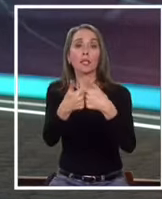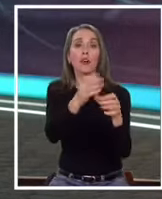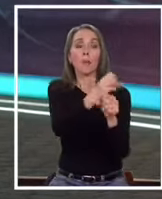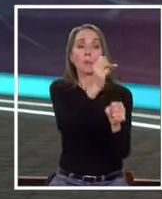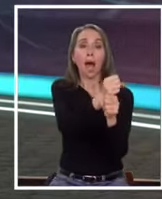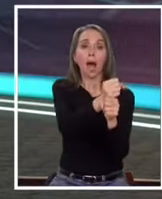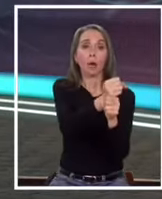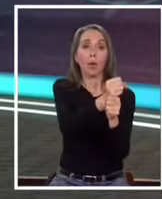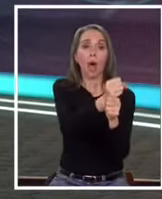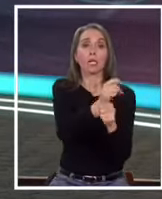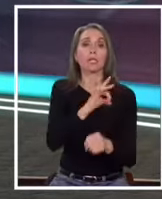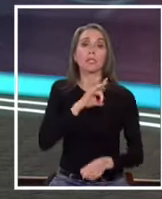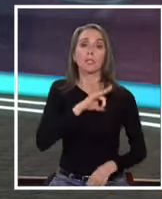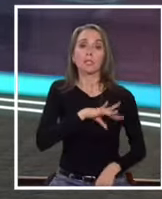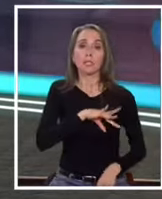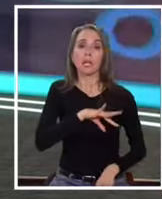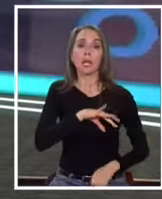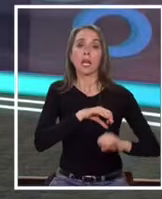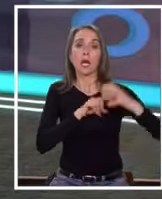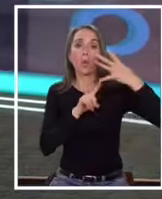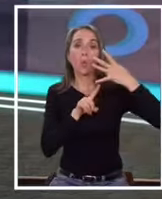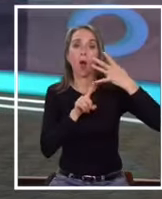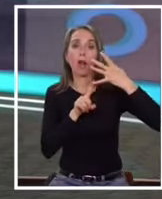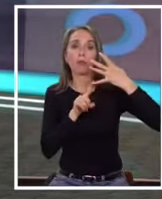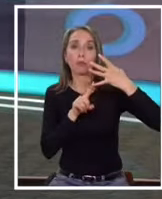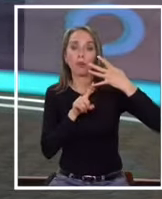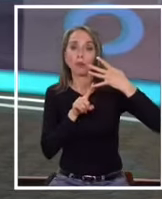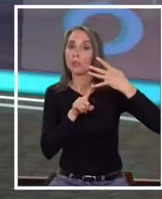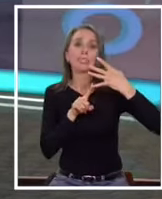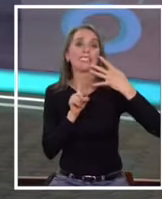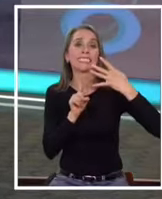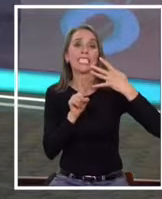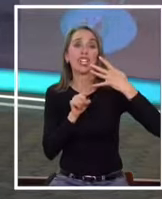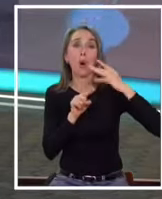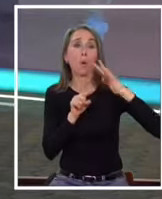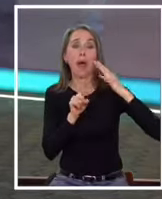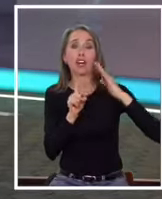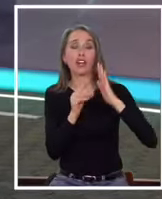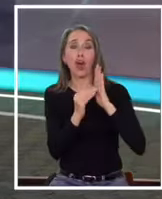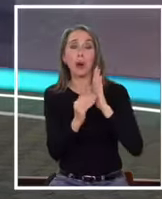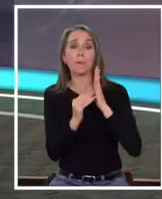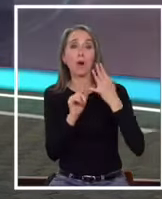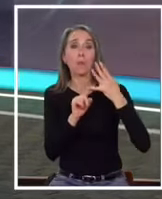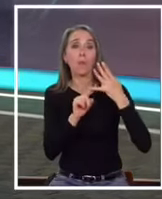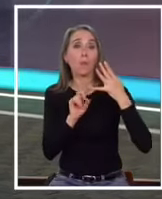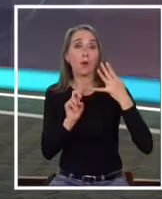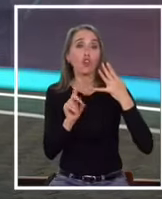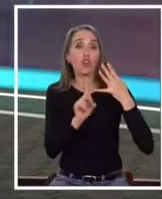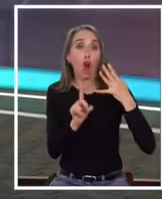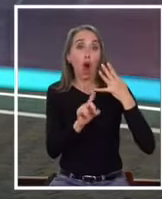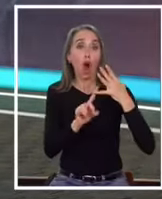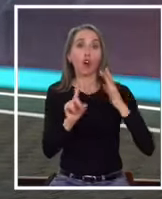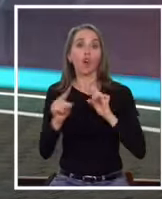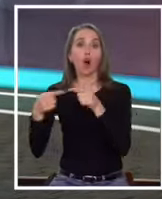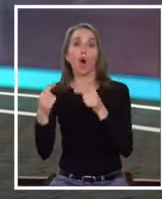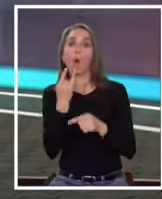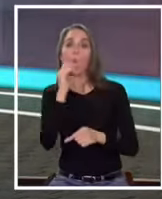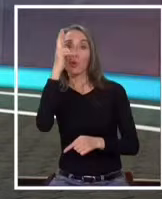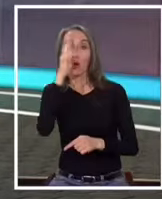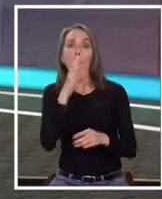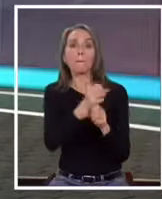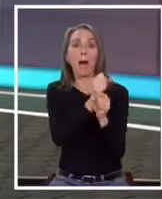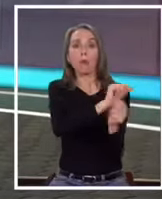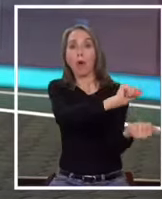Paraguay, Chile queda cuarto. La única opción que no quede en el cuarto lugar y así evitar a Brasil es que Paraguay gane